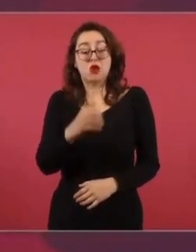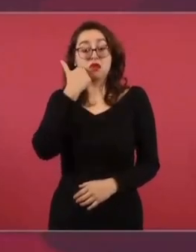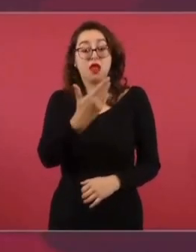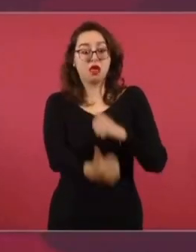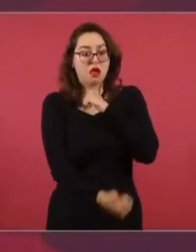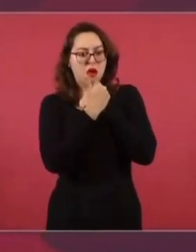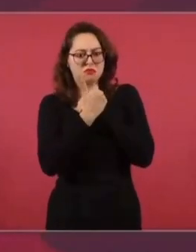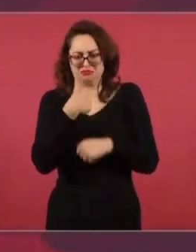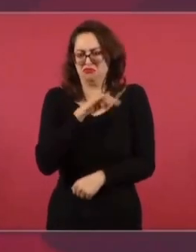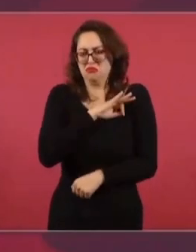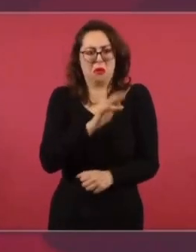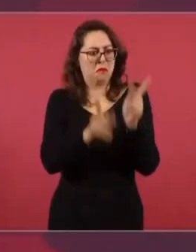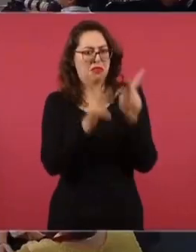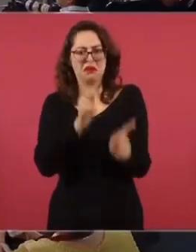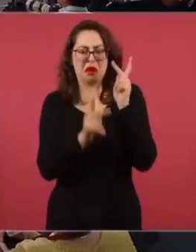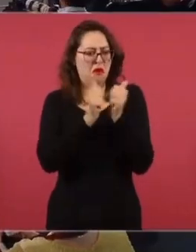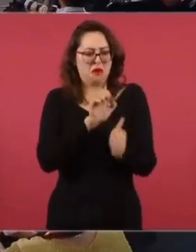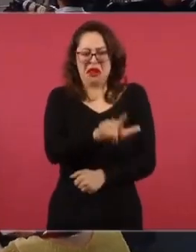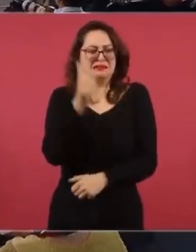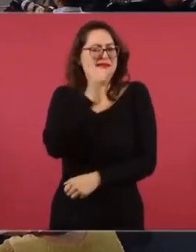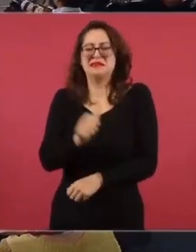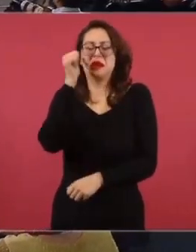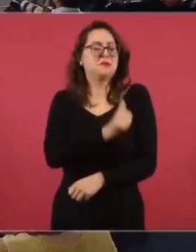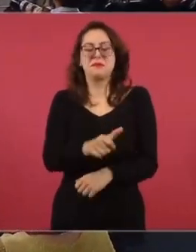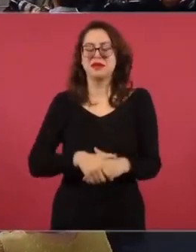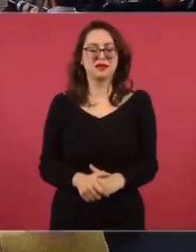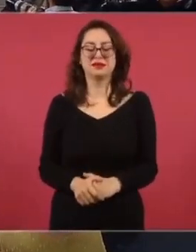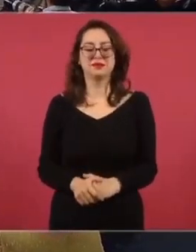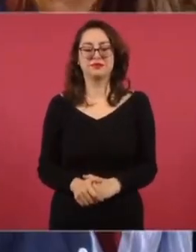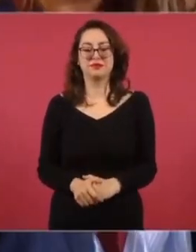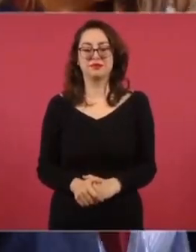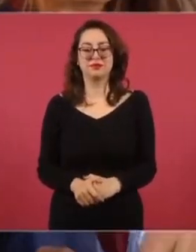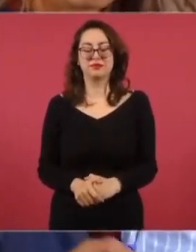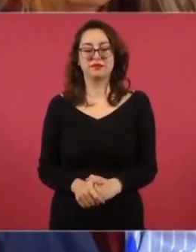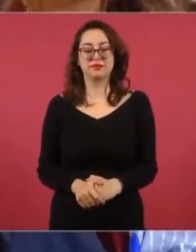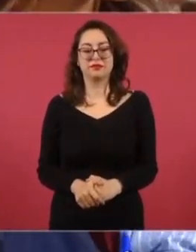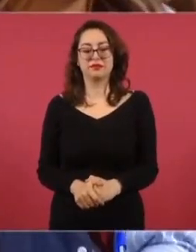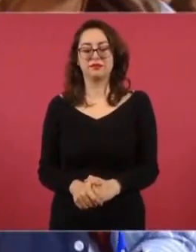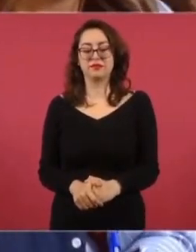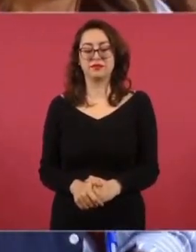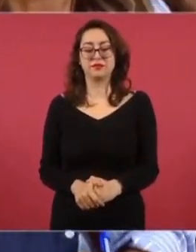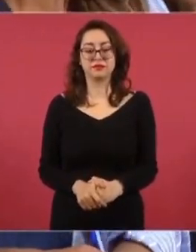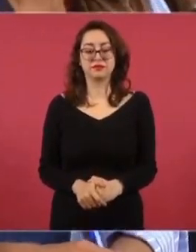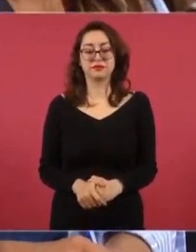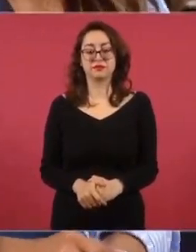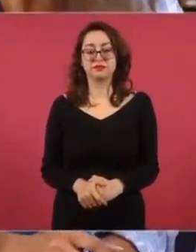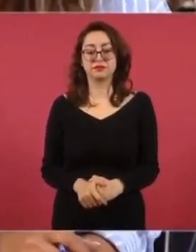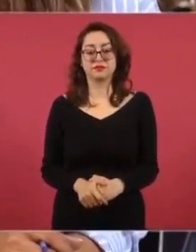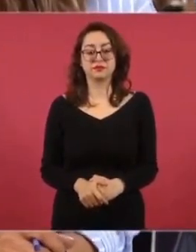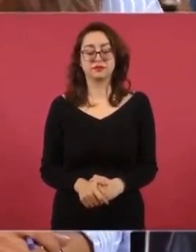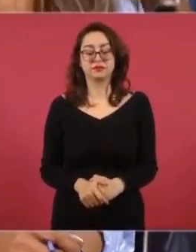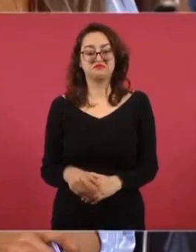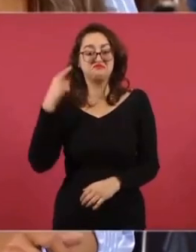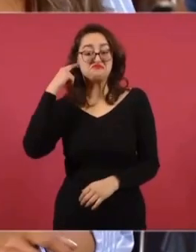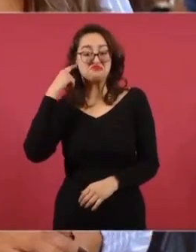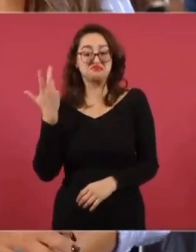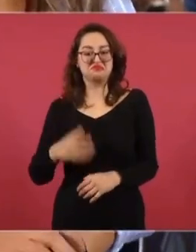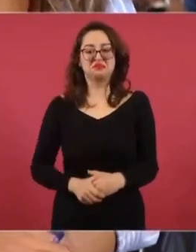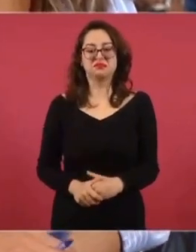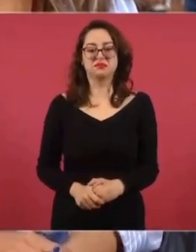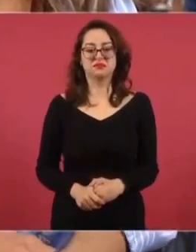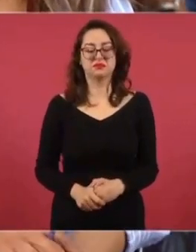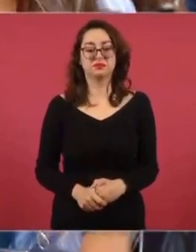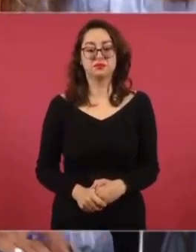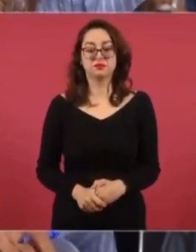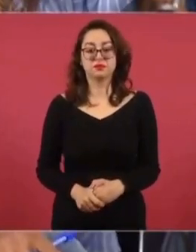problema, ningún problema. ¿No ve ninguna de estas corcholatas fuera de Morena o fuera del partido? No, si una de estas corcholatas o alguien